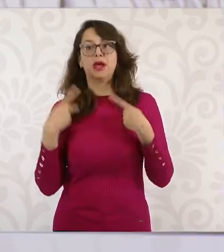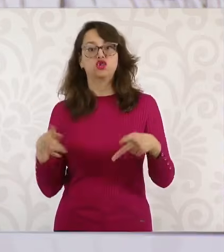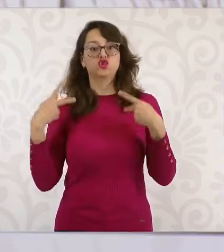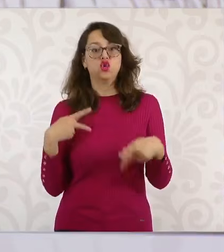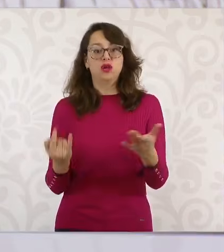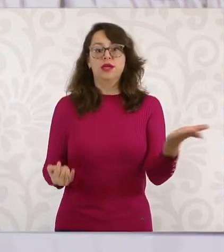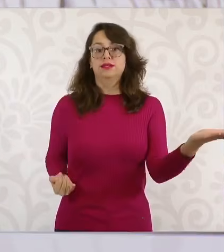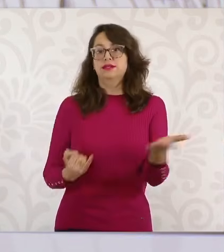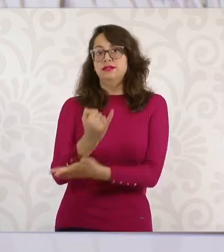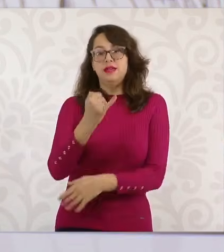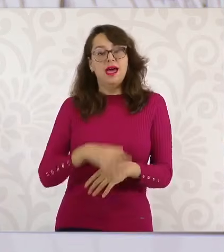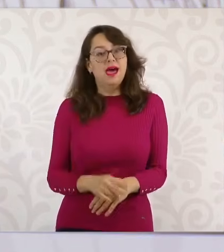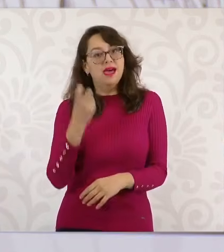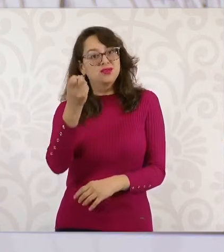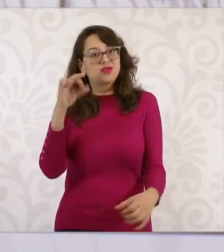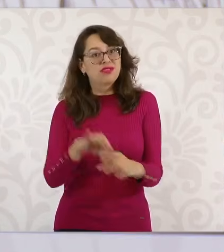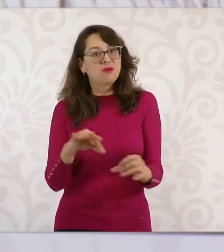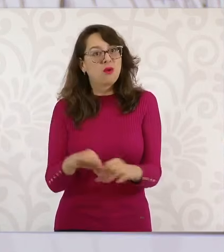Pues, ¿qué más democracia que eso?